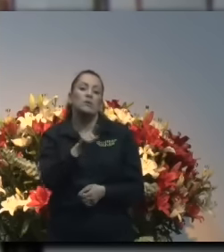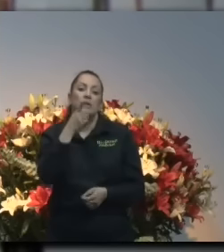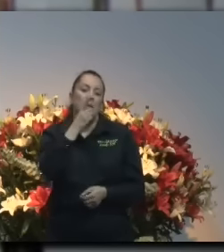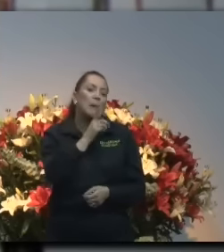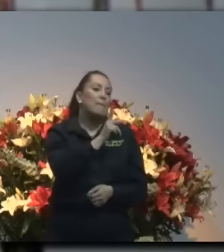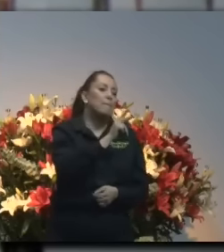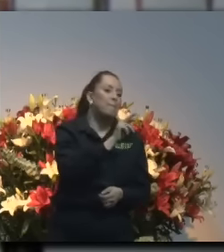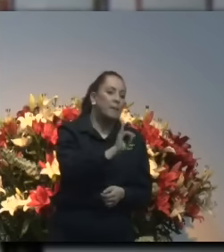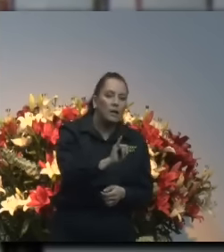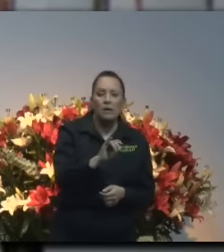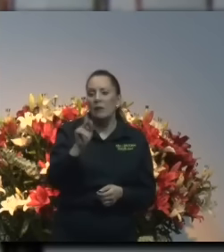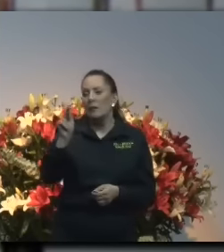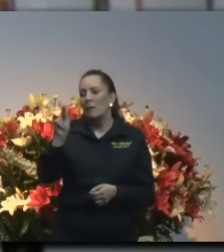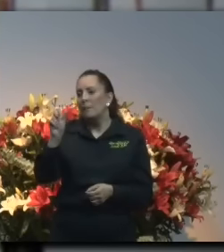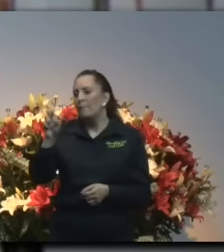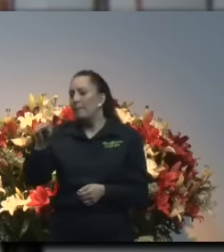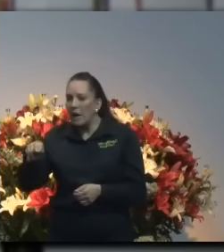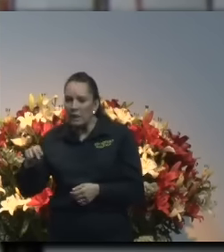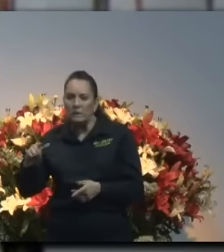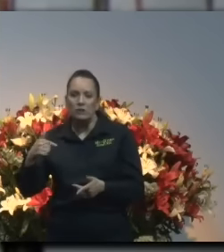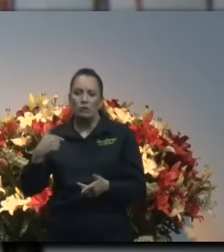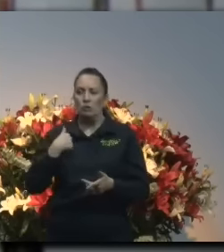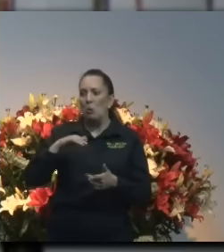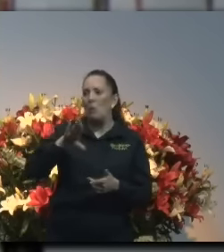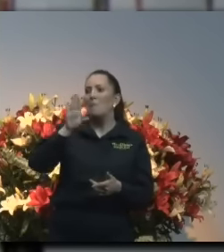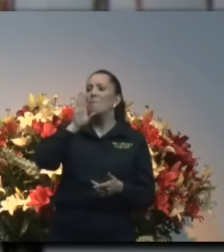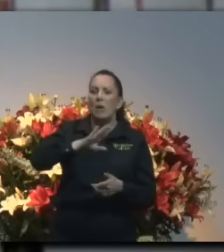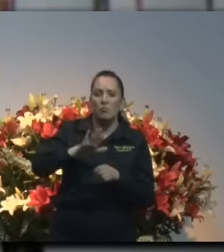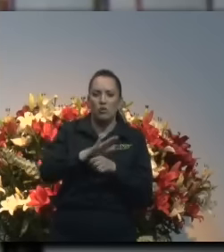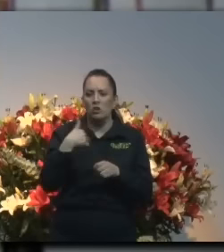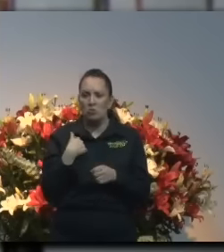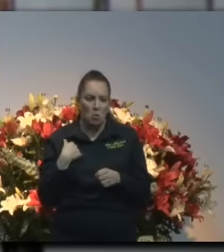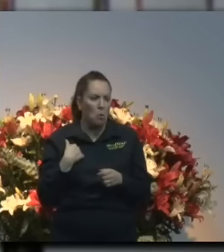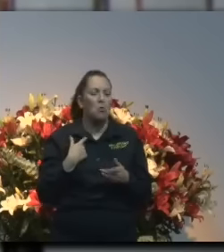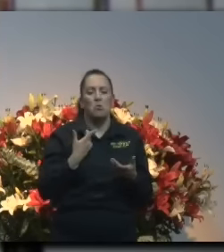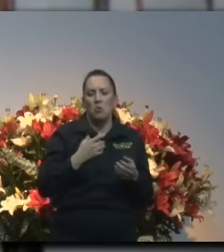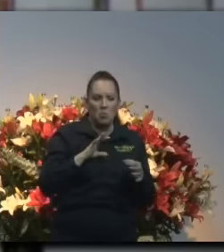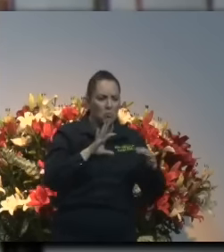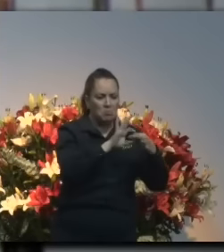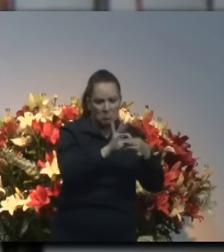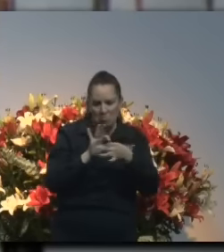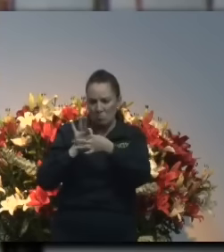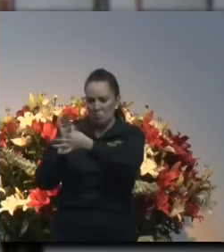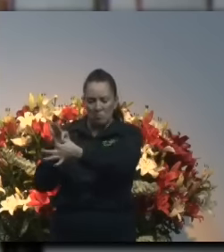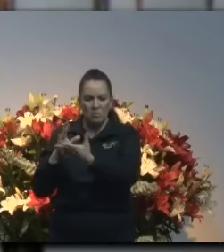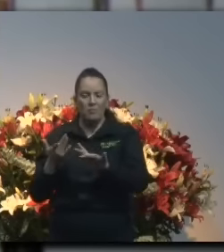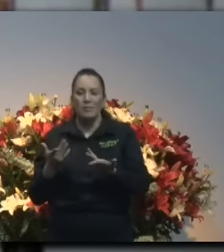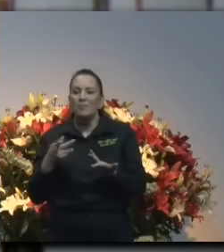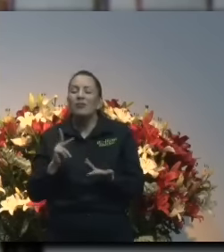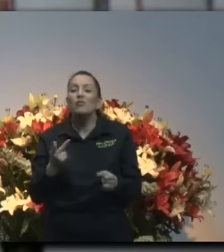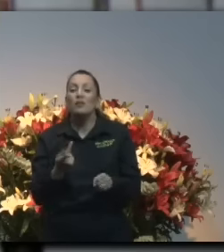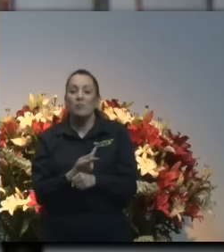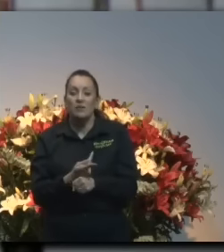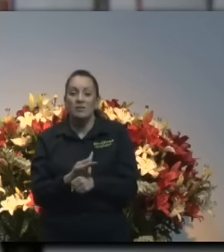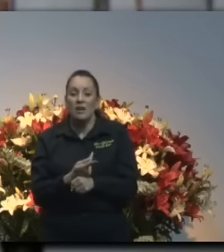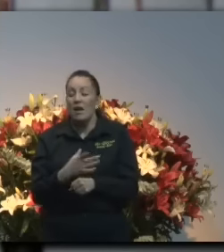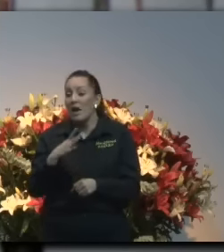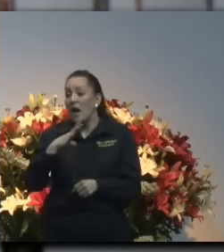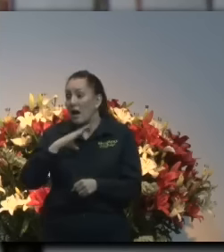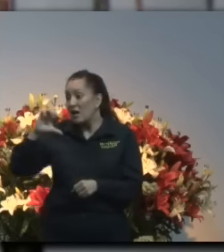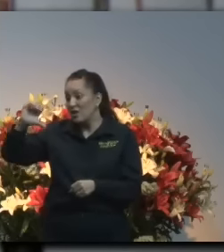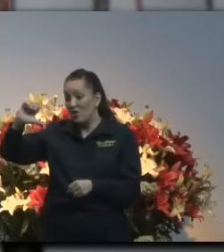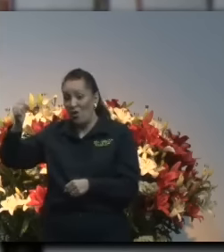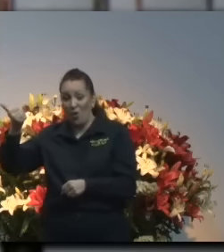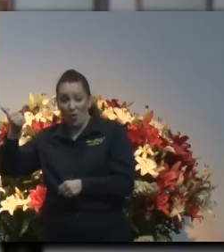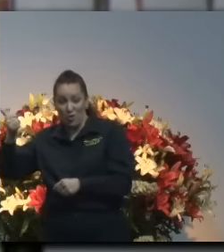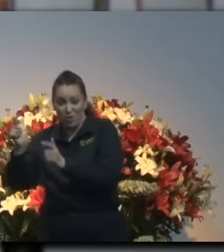PAN y de condenarme por estar con estos partidos, pero no se dan cuenta que el otro partido se llenó de personajes